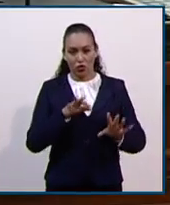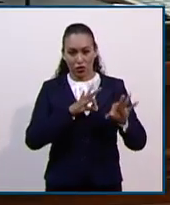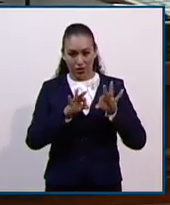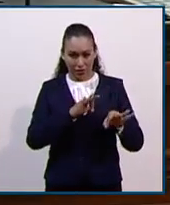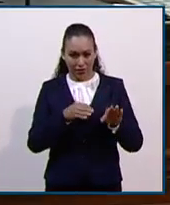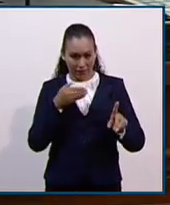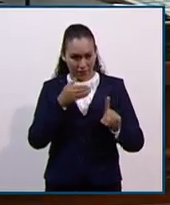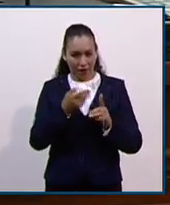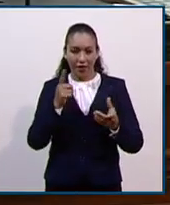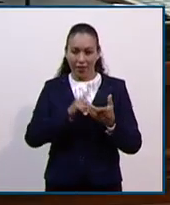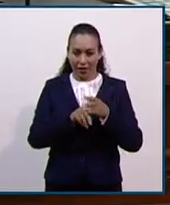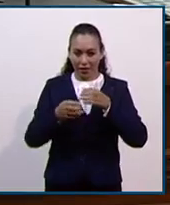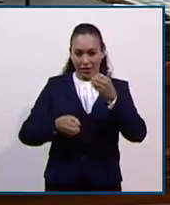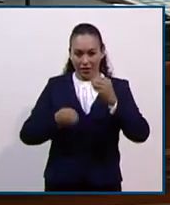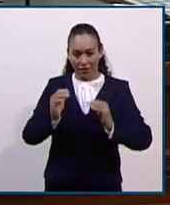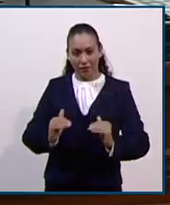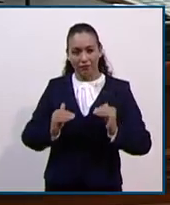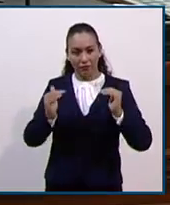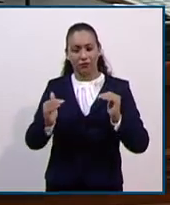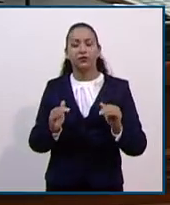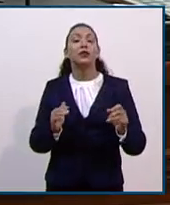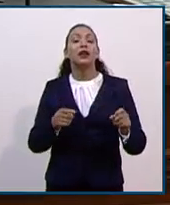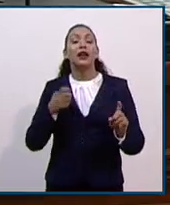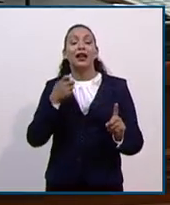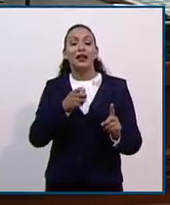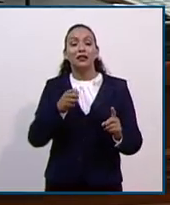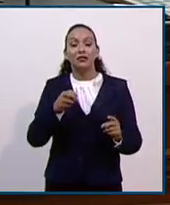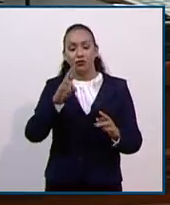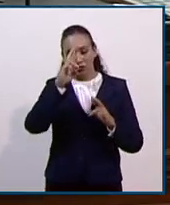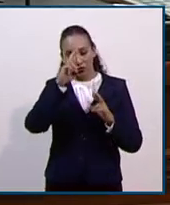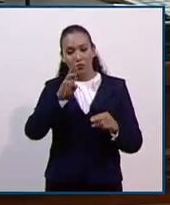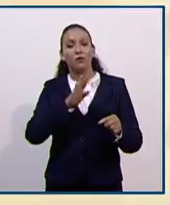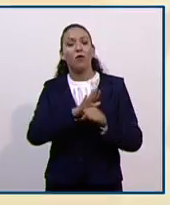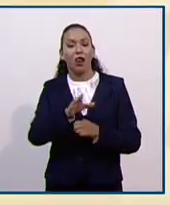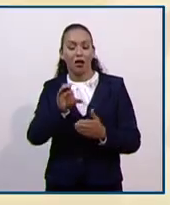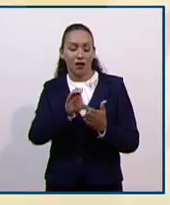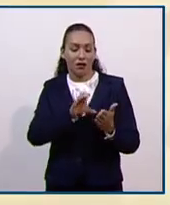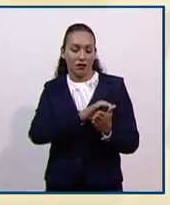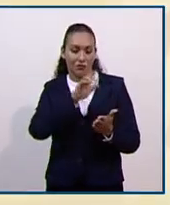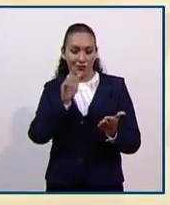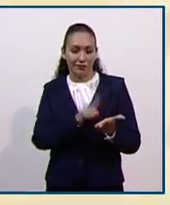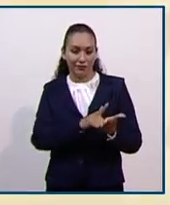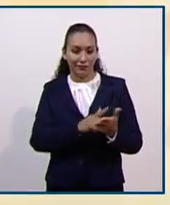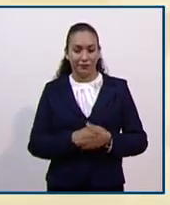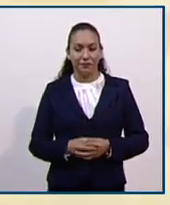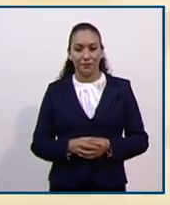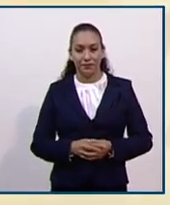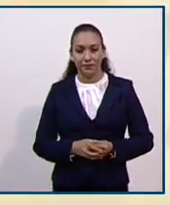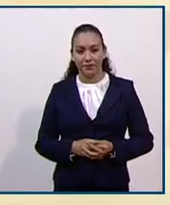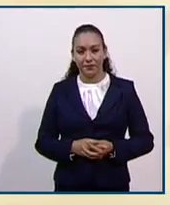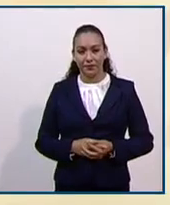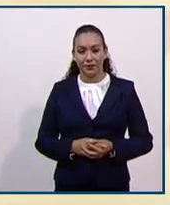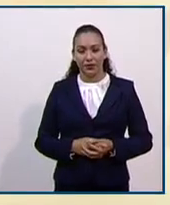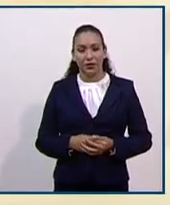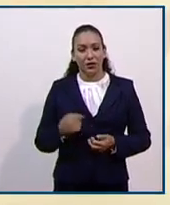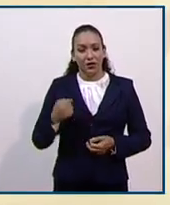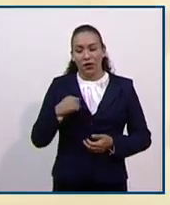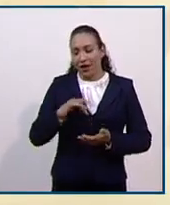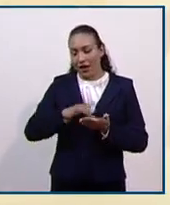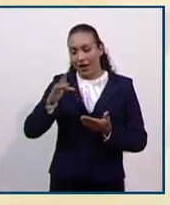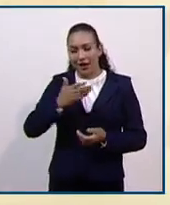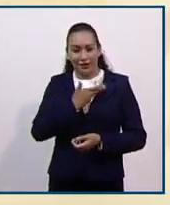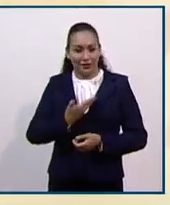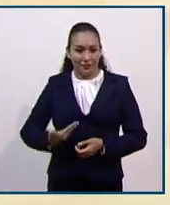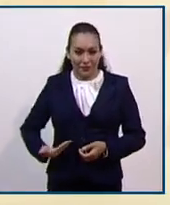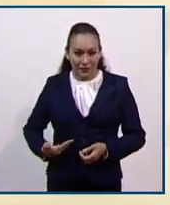de la Suprema Corte de Justicia es con la Constitución. Yo le agradeceré siempre al presidente de la República que